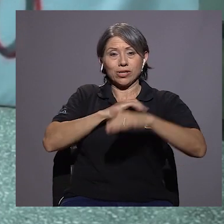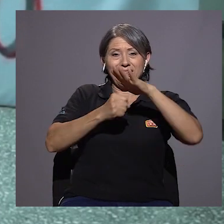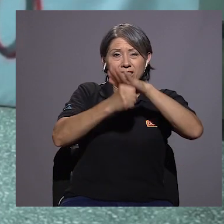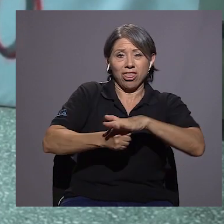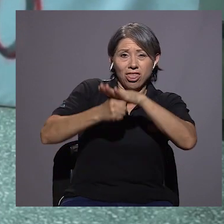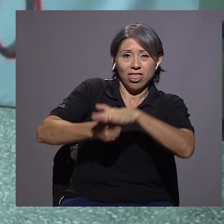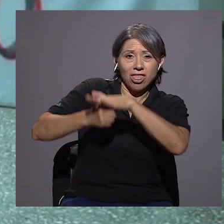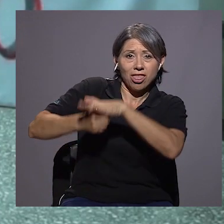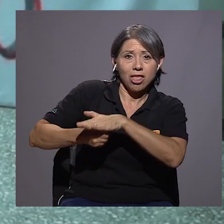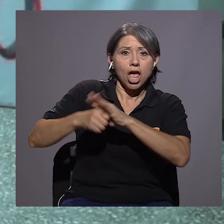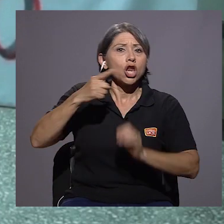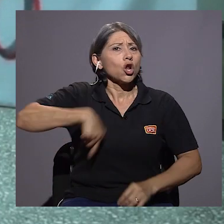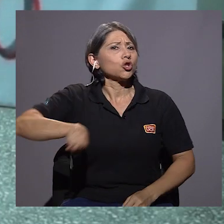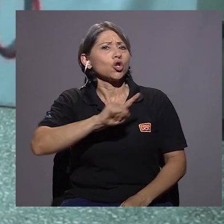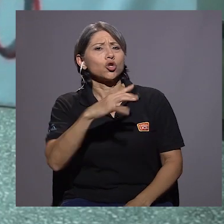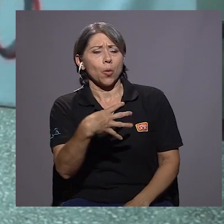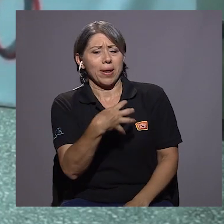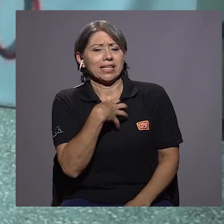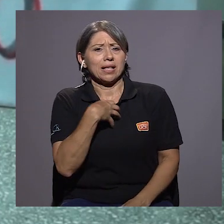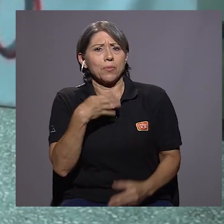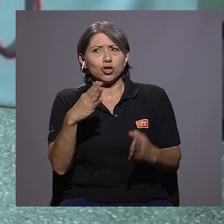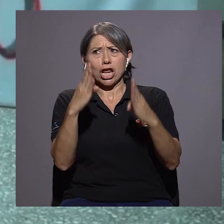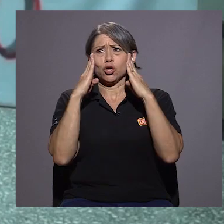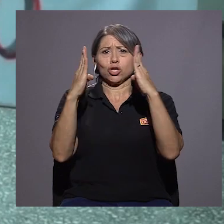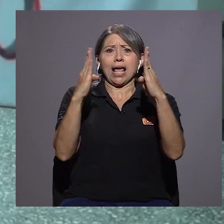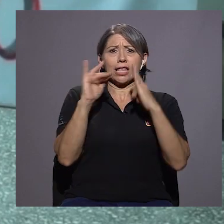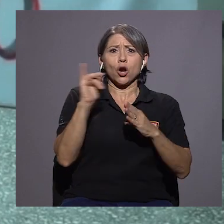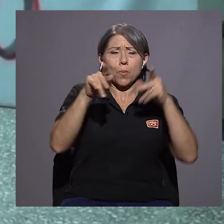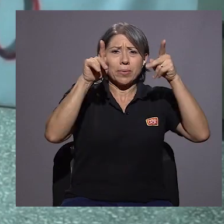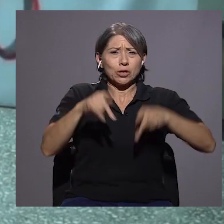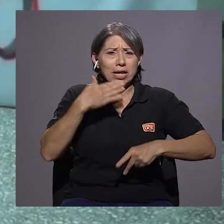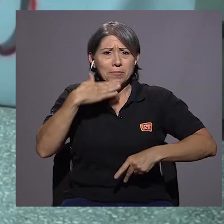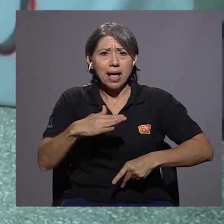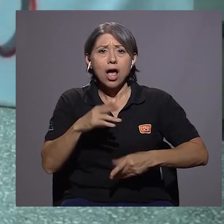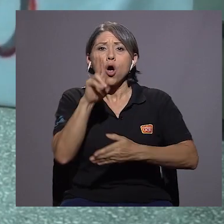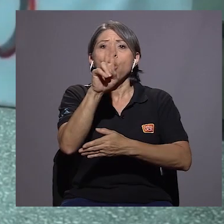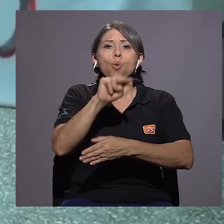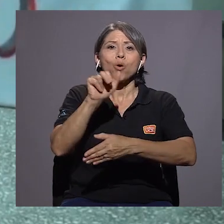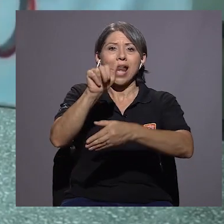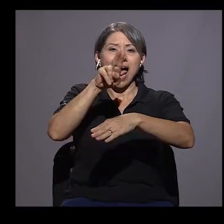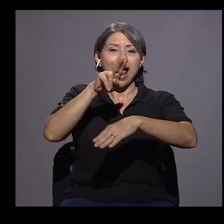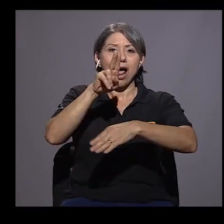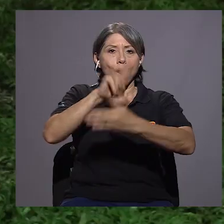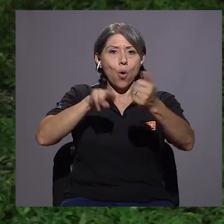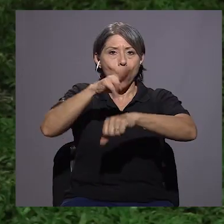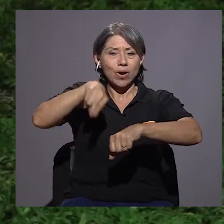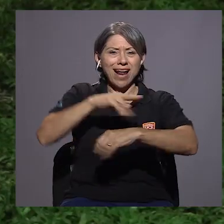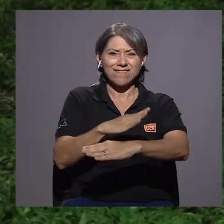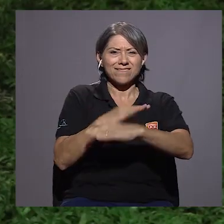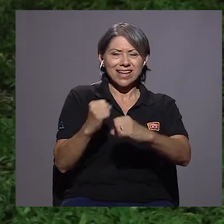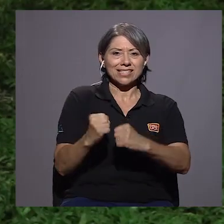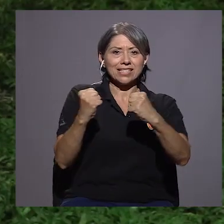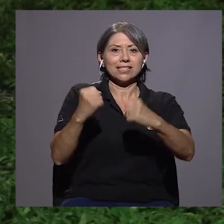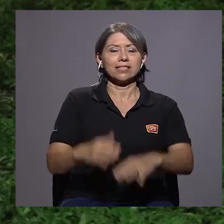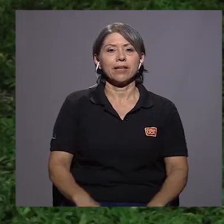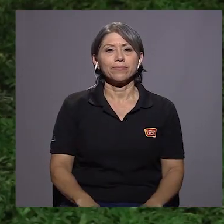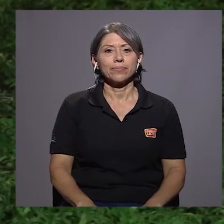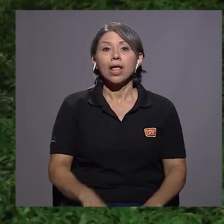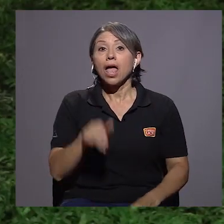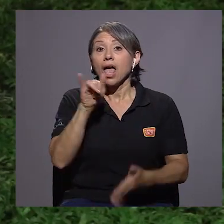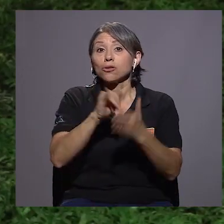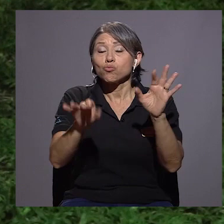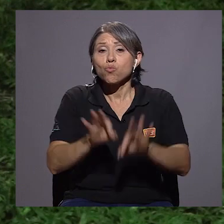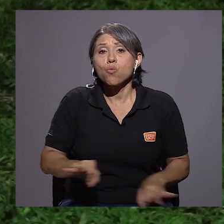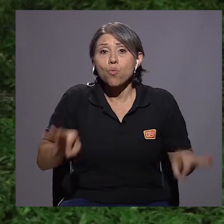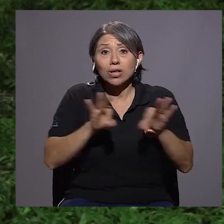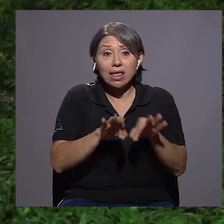la fuerza pública. No merecemos que nos traten como criminales. ¡La UNA resiste! Eso es una denuncia muy importante,